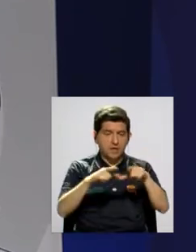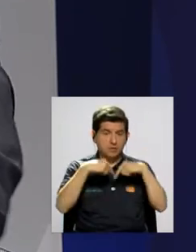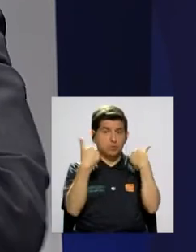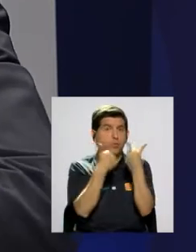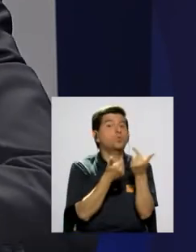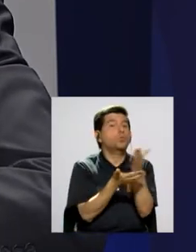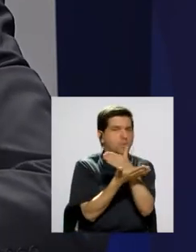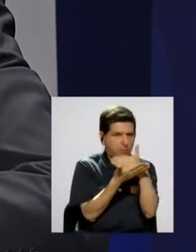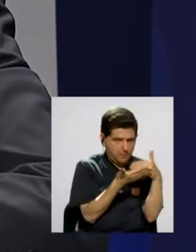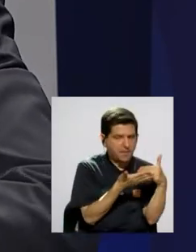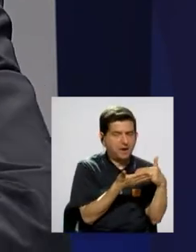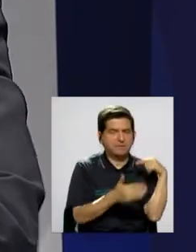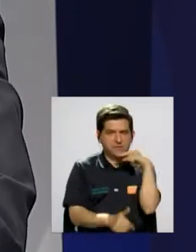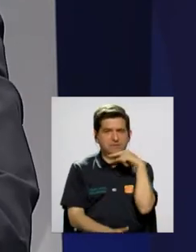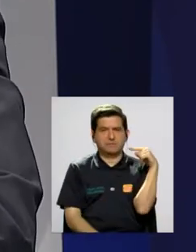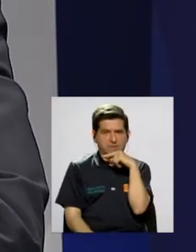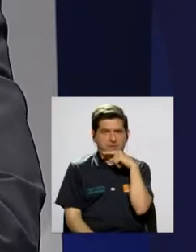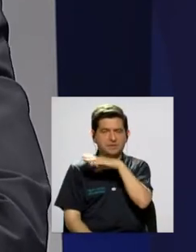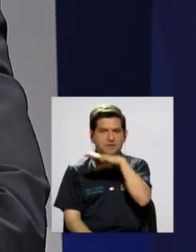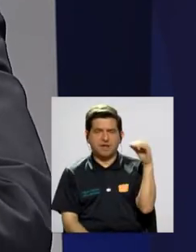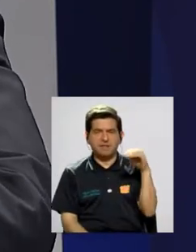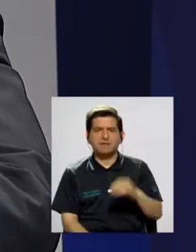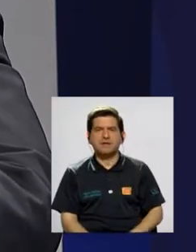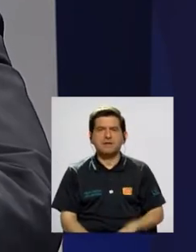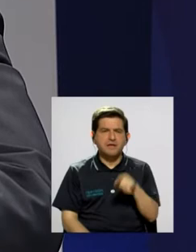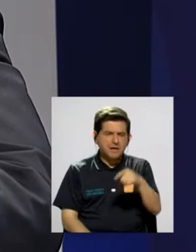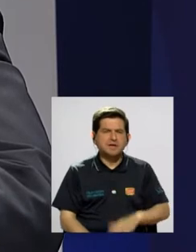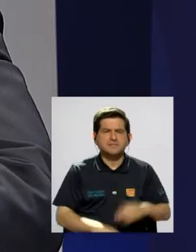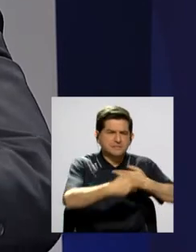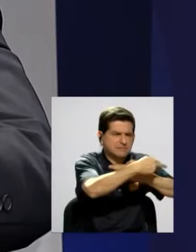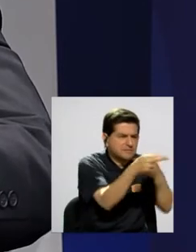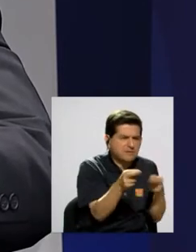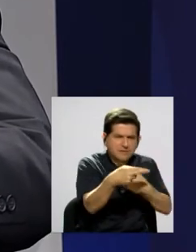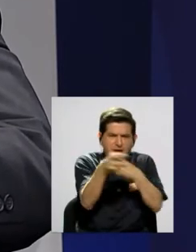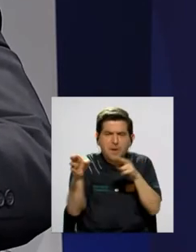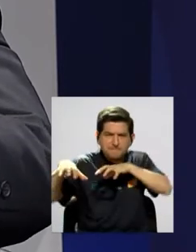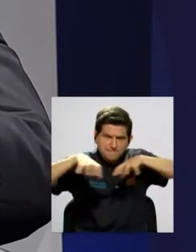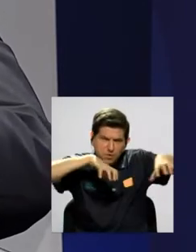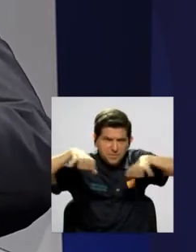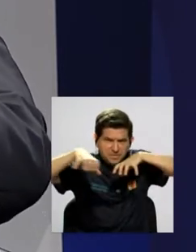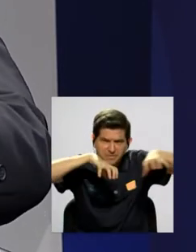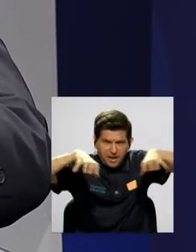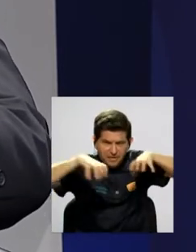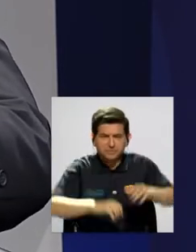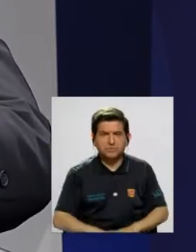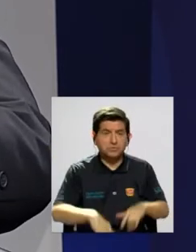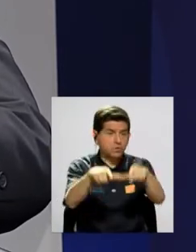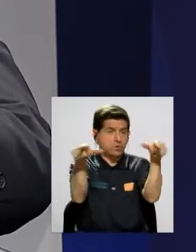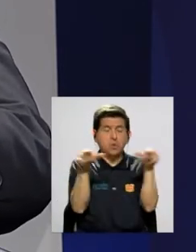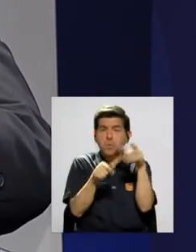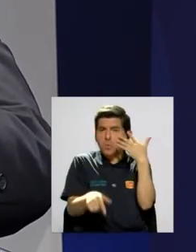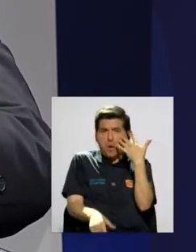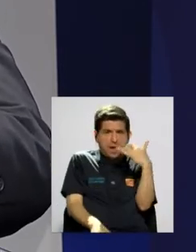PUSC, y esta territorialización de la movilización, territorios que